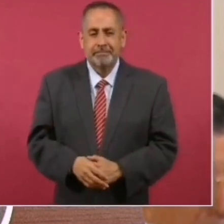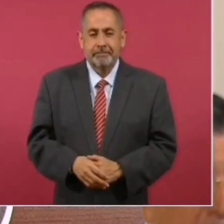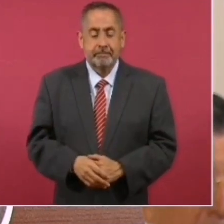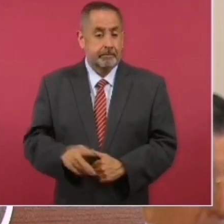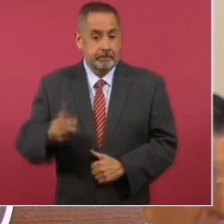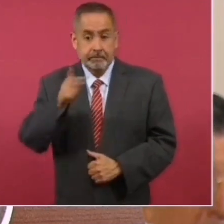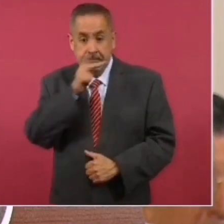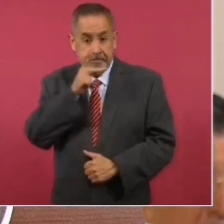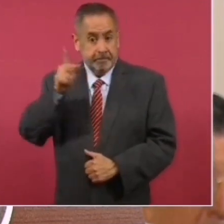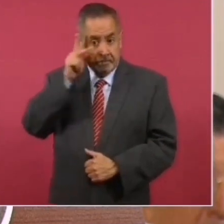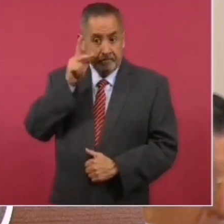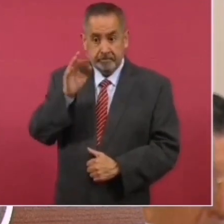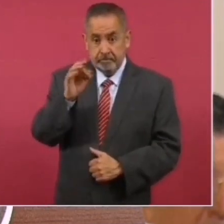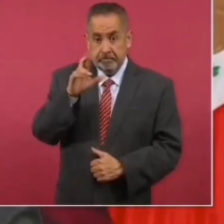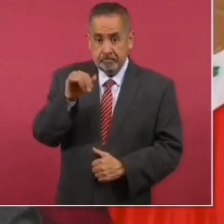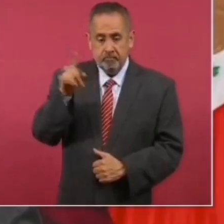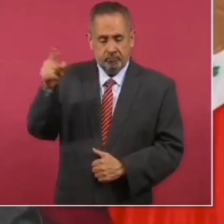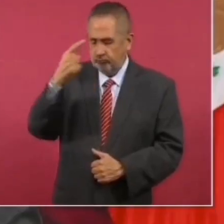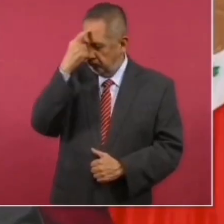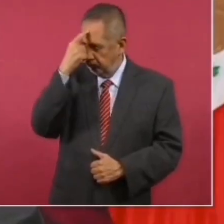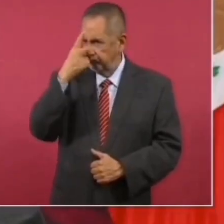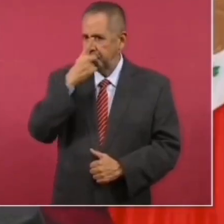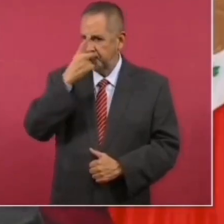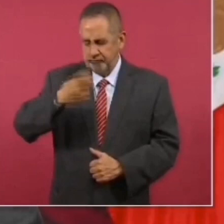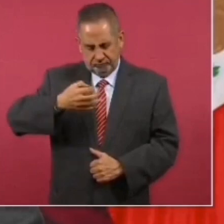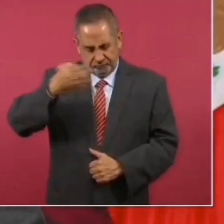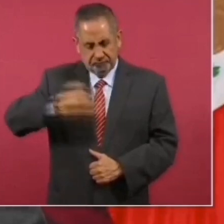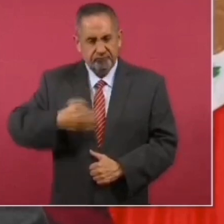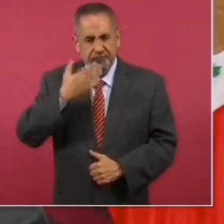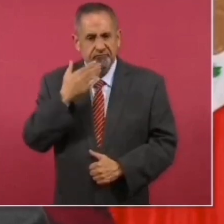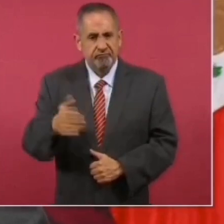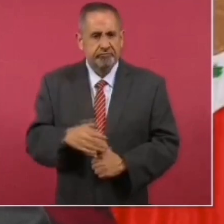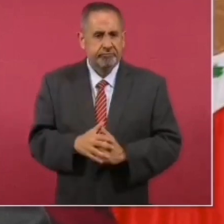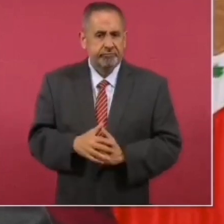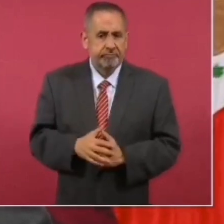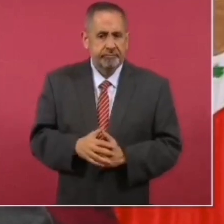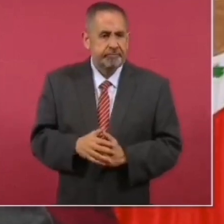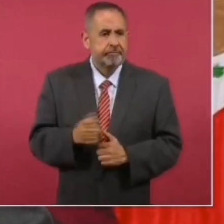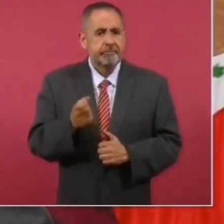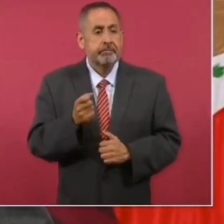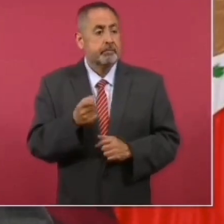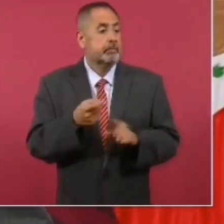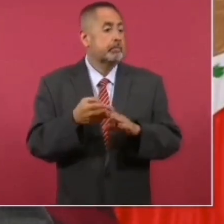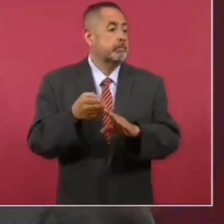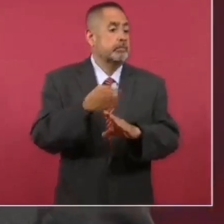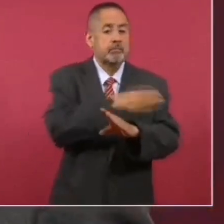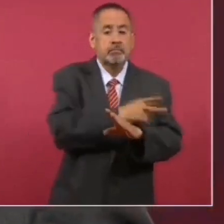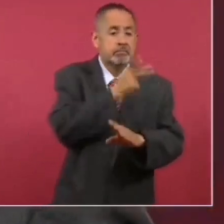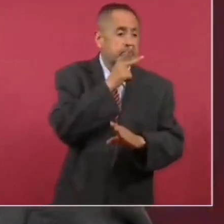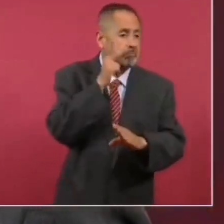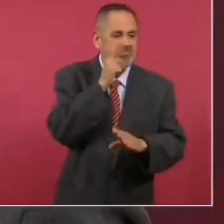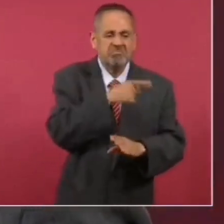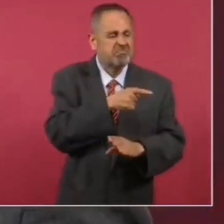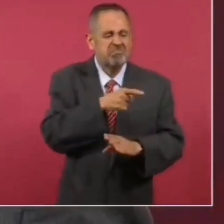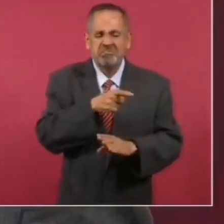El Papa Francisco es consecuente. De los pocos papas